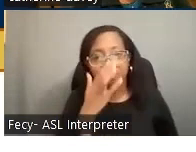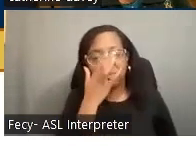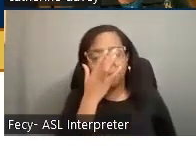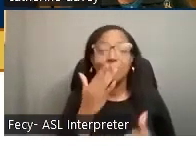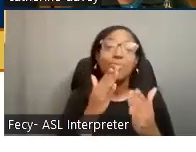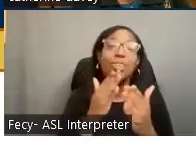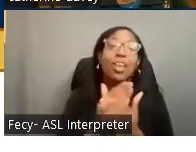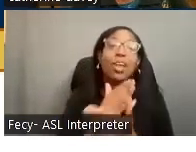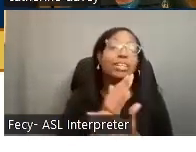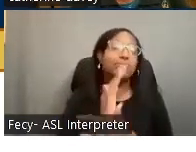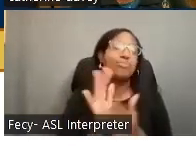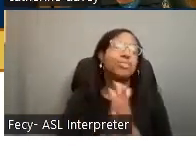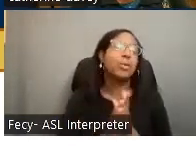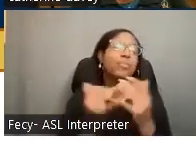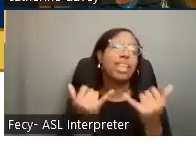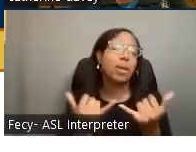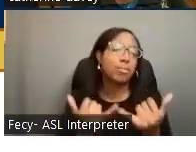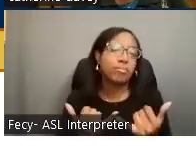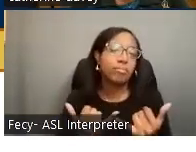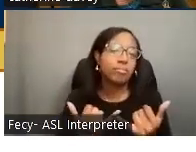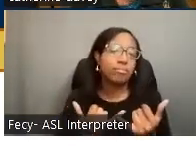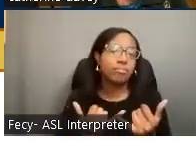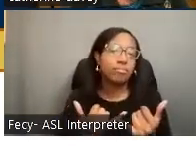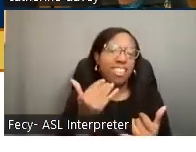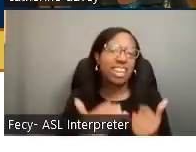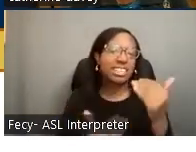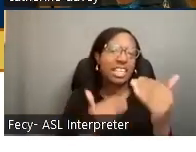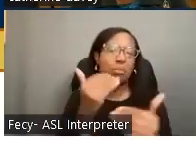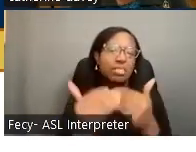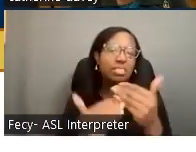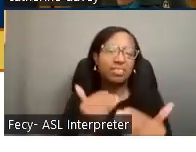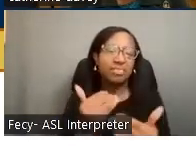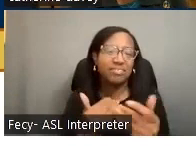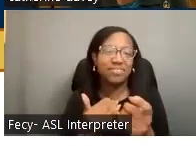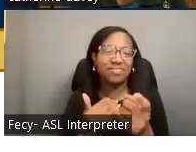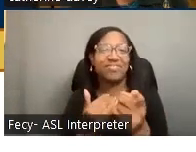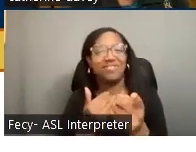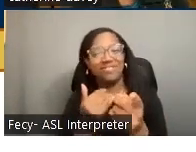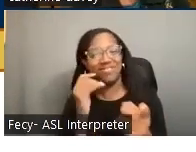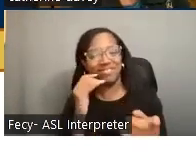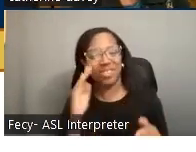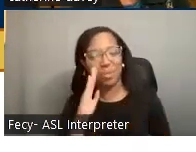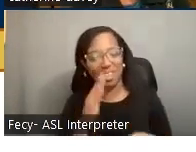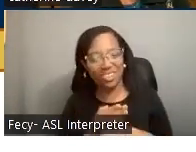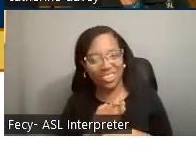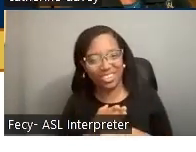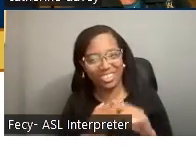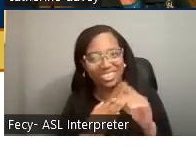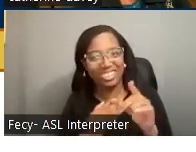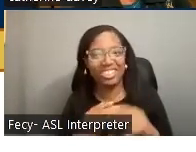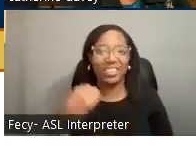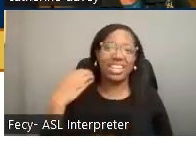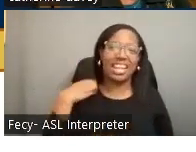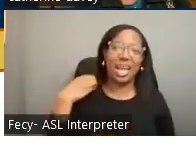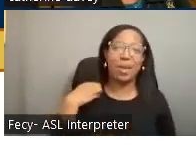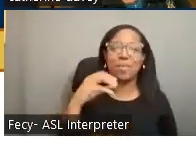esas decisiones. Entonces, ¿cuáles son los próximos pasos? Nuevamente, este año ya se disfrazó de Capitán